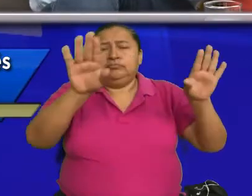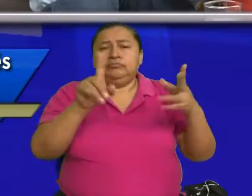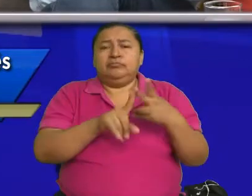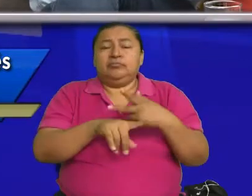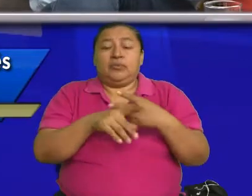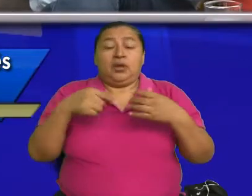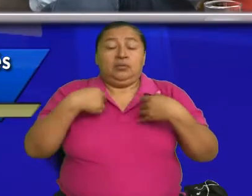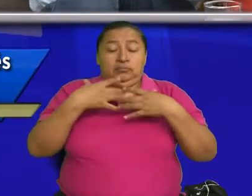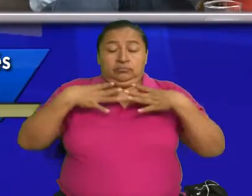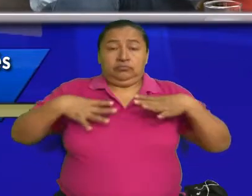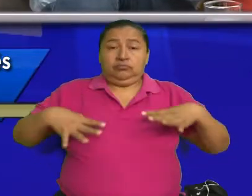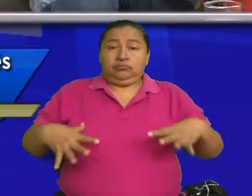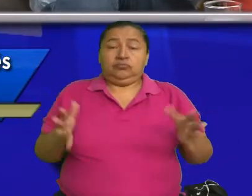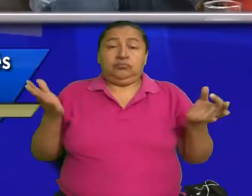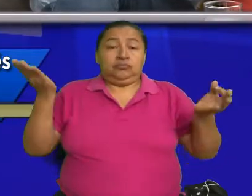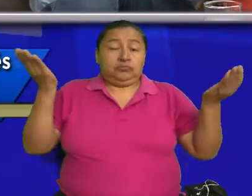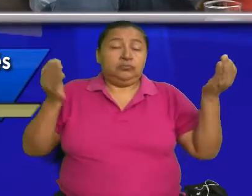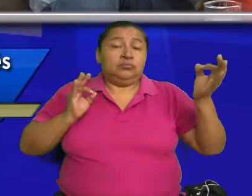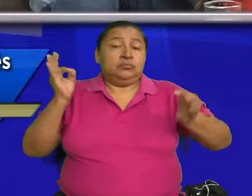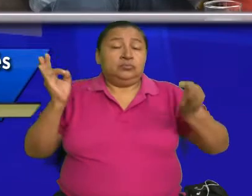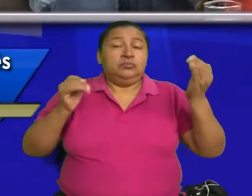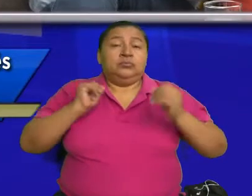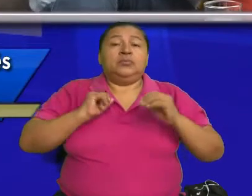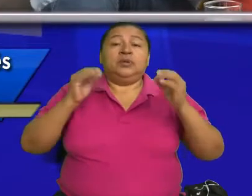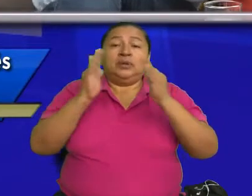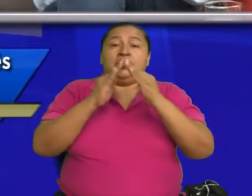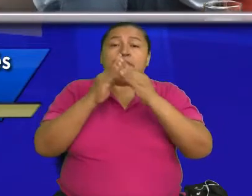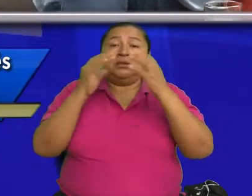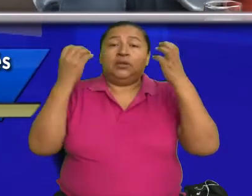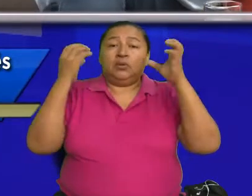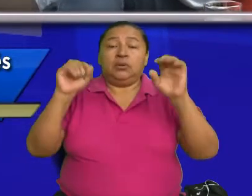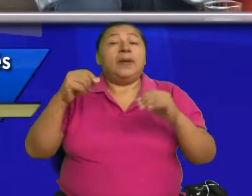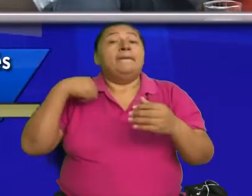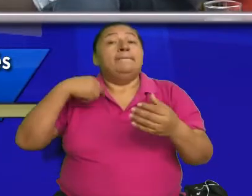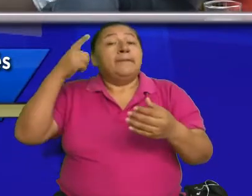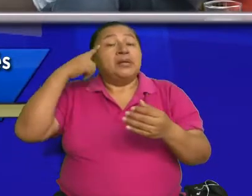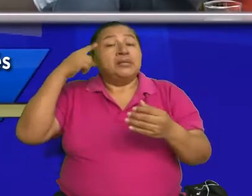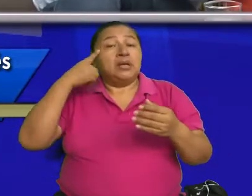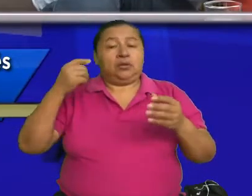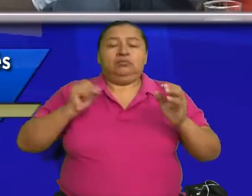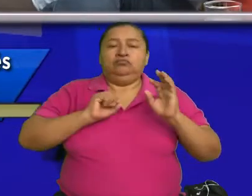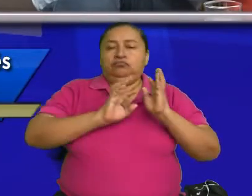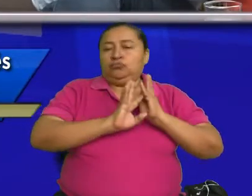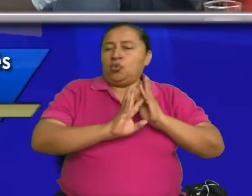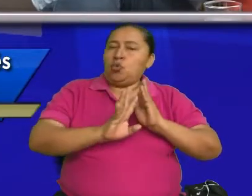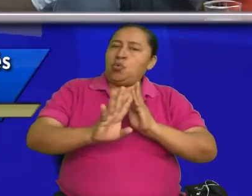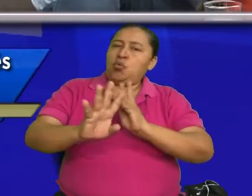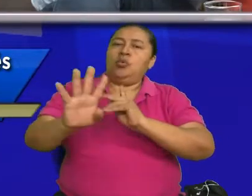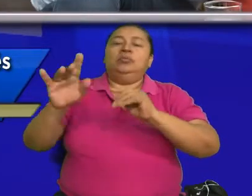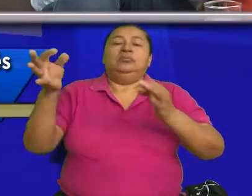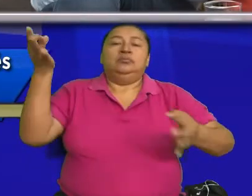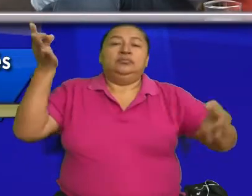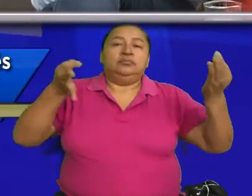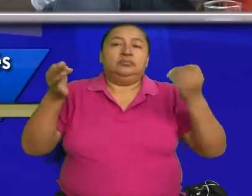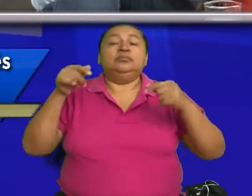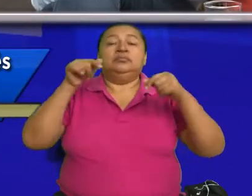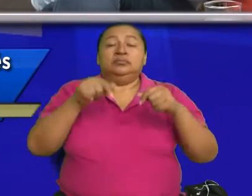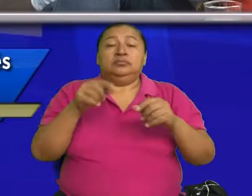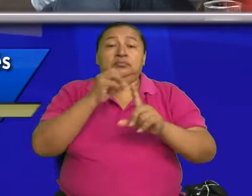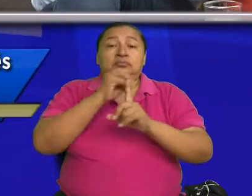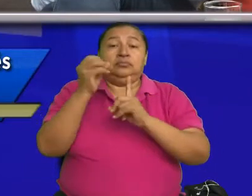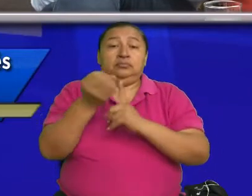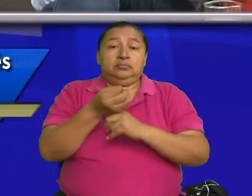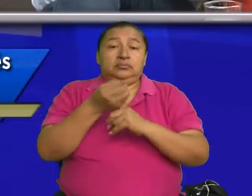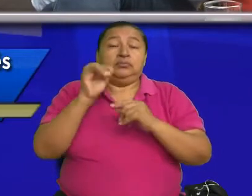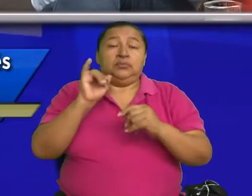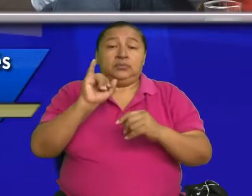del folclore nicaragüense en casas de cultura. Y se está pensando en una pasarela del traje folclórico. Eso lo va a organizar el Instituto